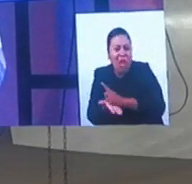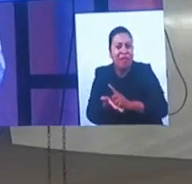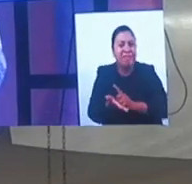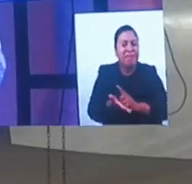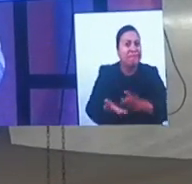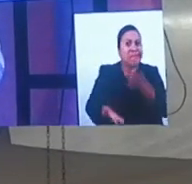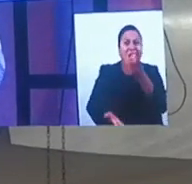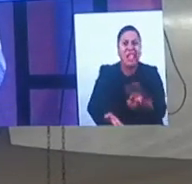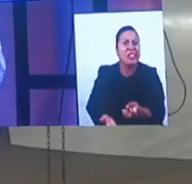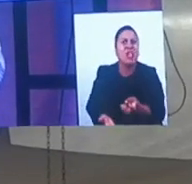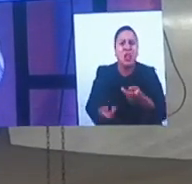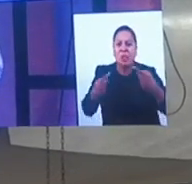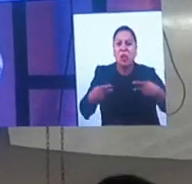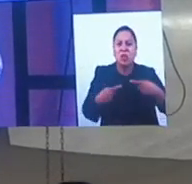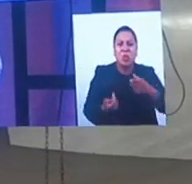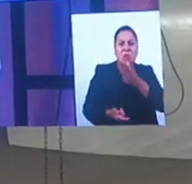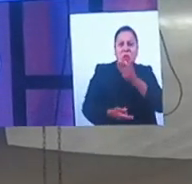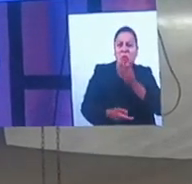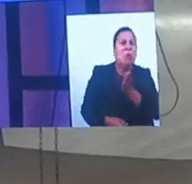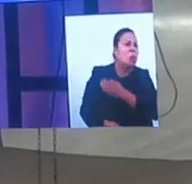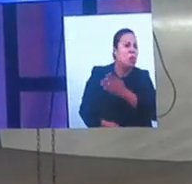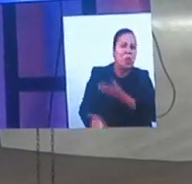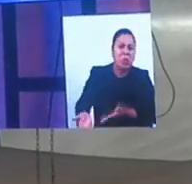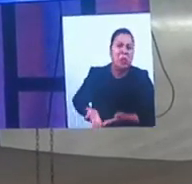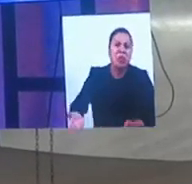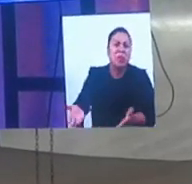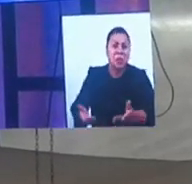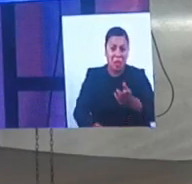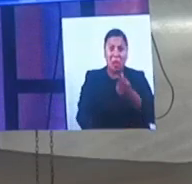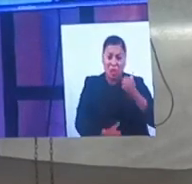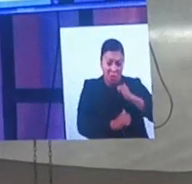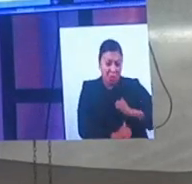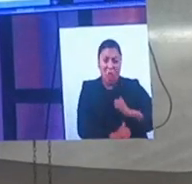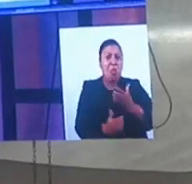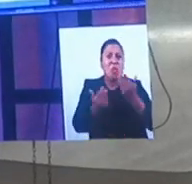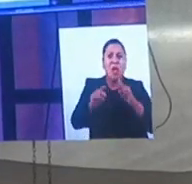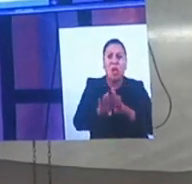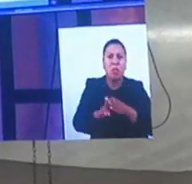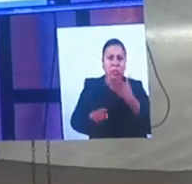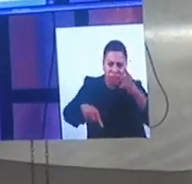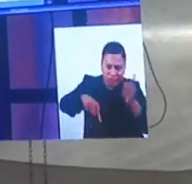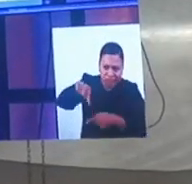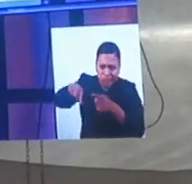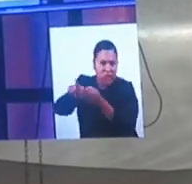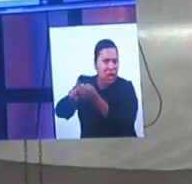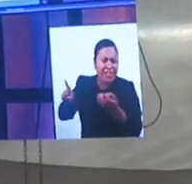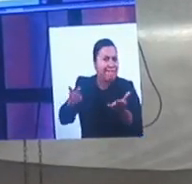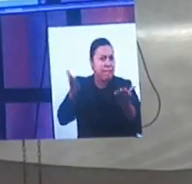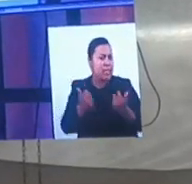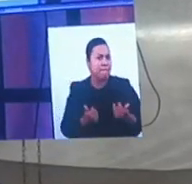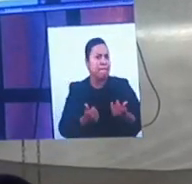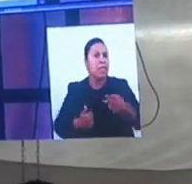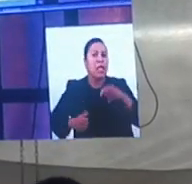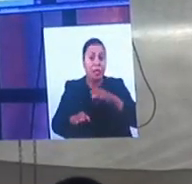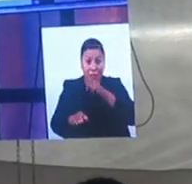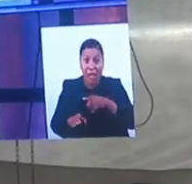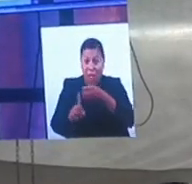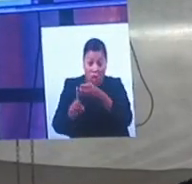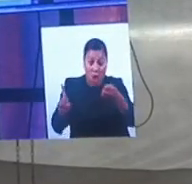y son tolerados por la autoridad. No ha hecho nada la autoridad para poner orden. El orden también está mucho más relacionado con la